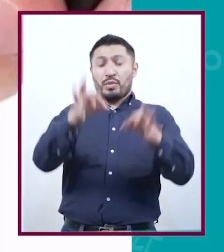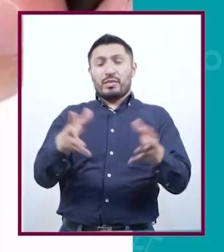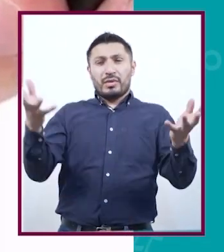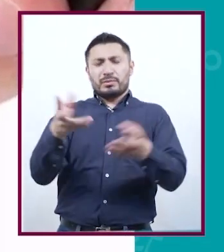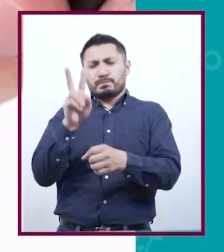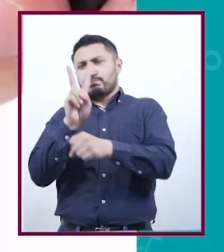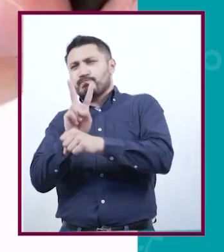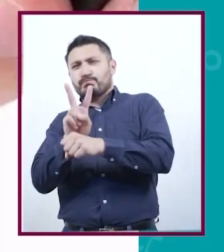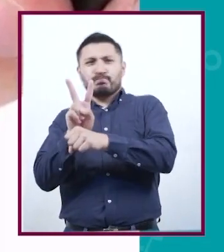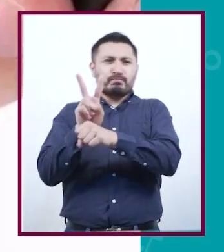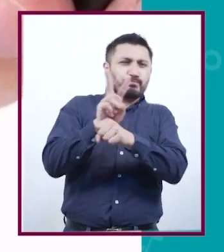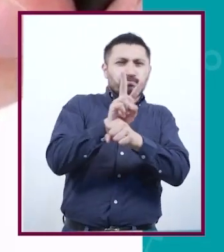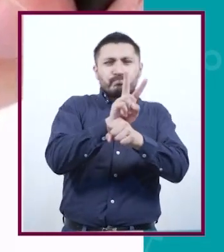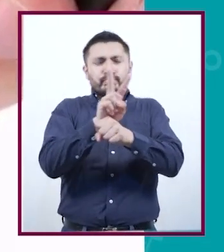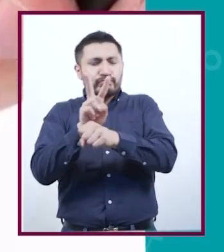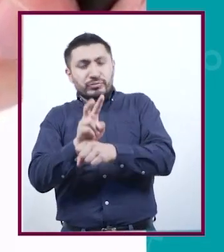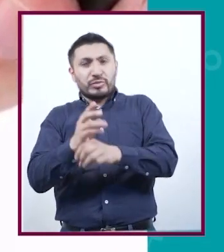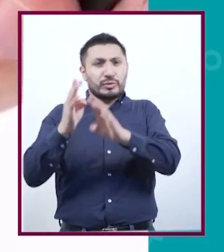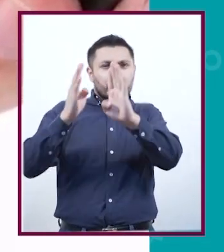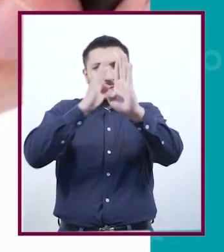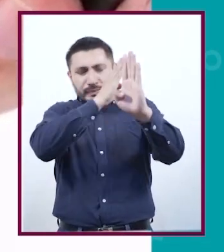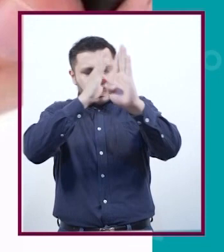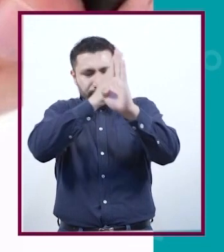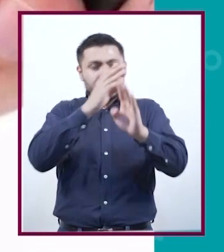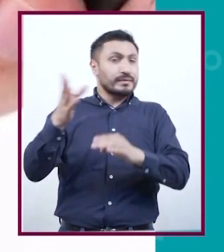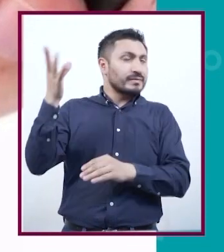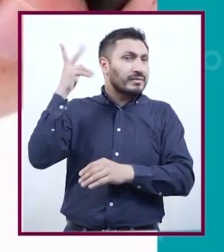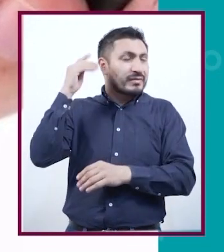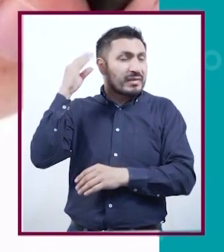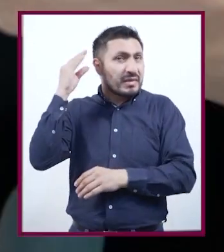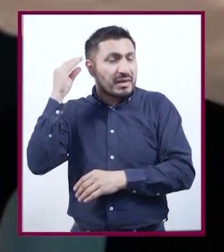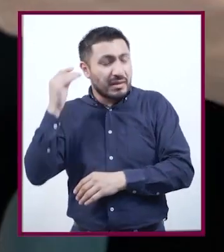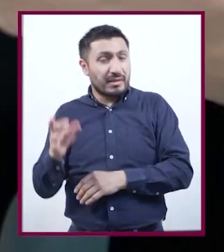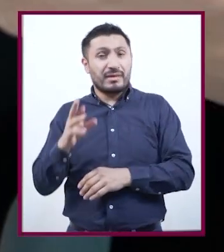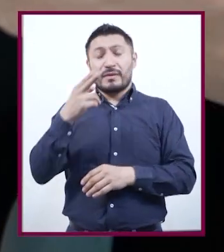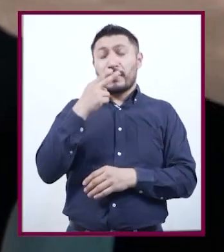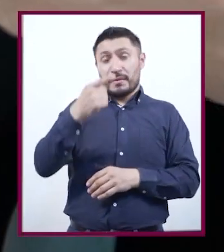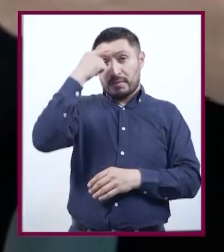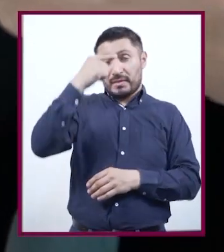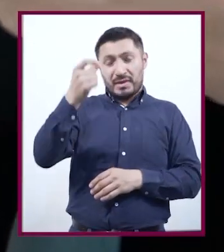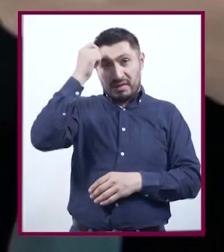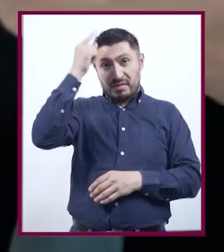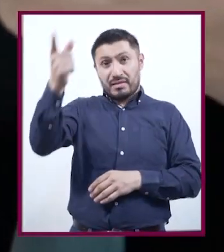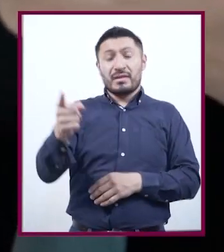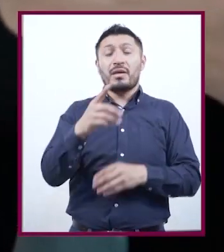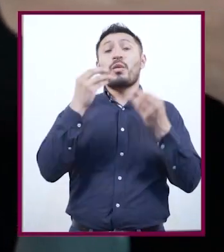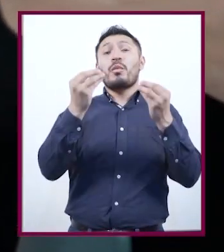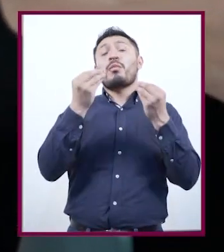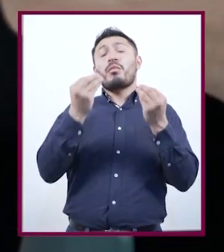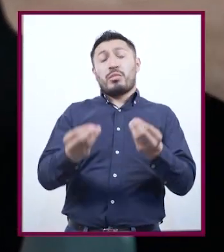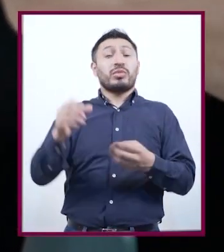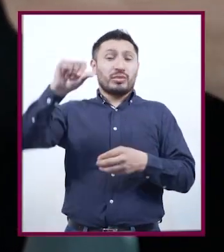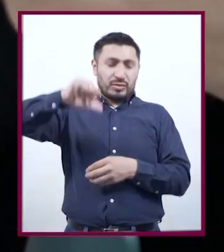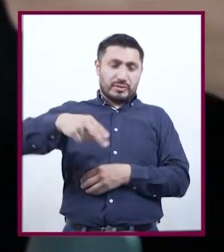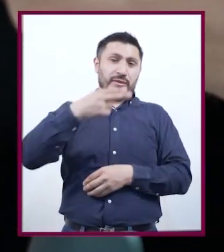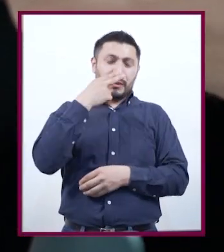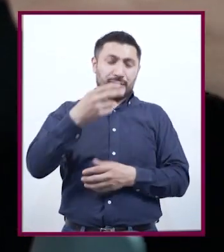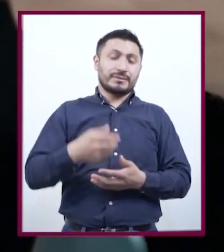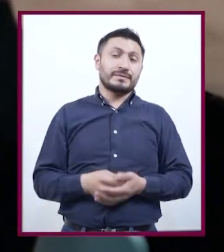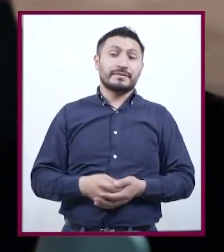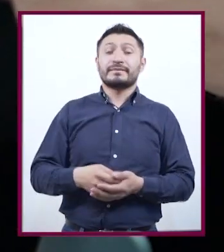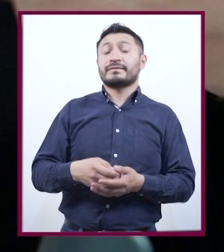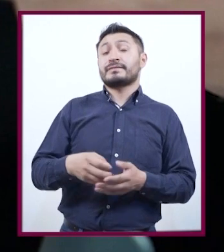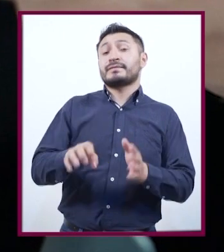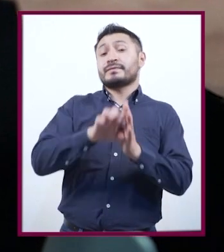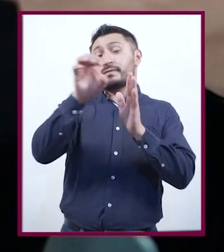para realizar espionaje por medio de la identificación por radiofrecuencia sirvió para la invención de cientos de aparatos que usamos hoy en día.